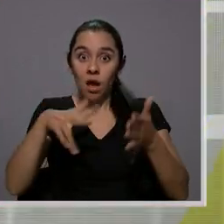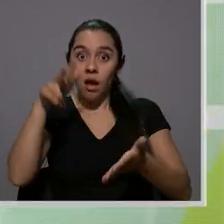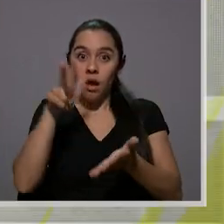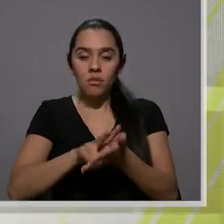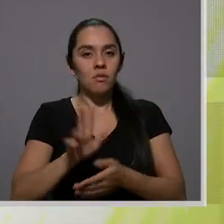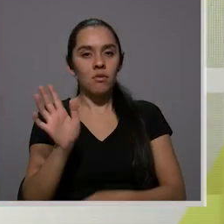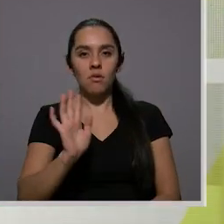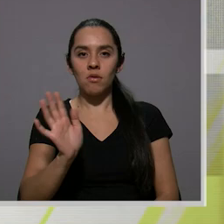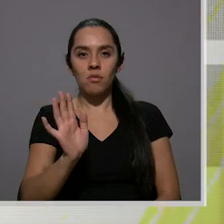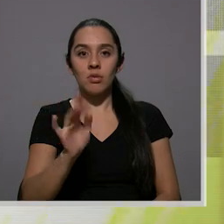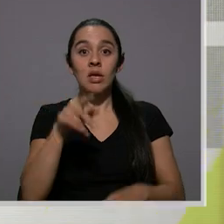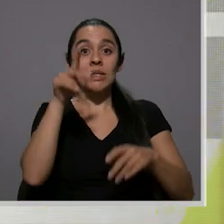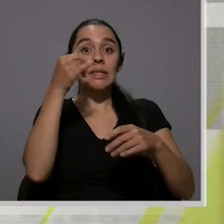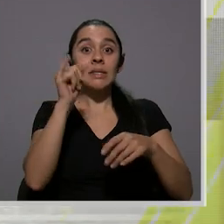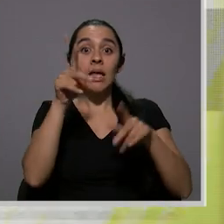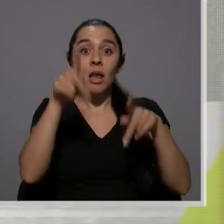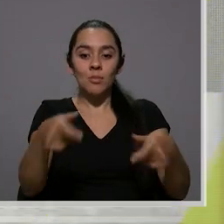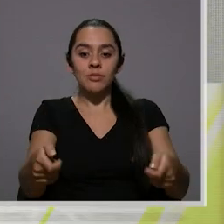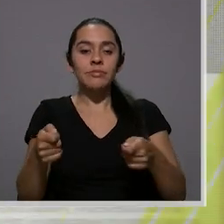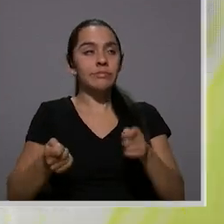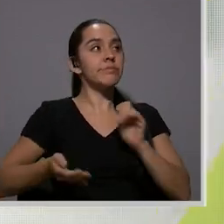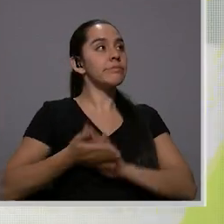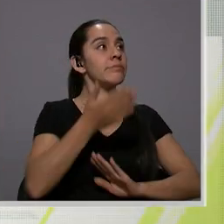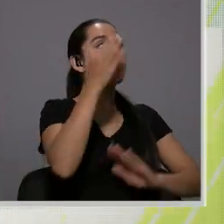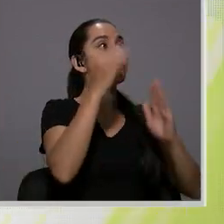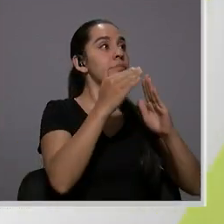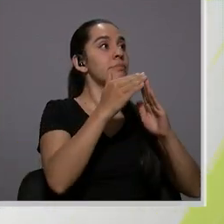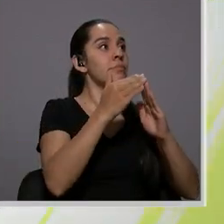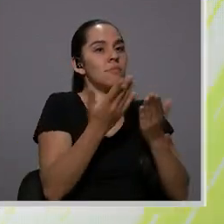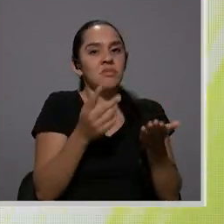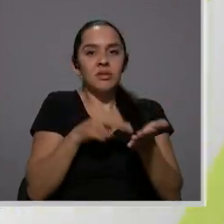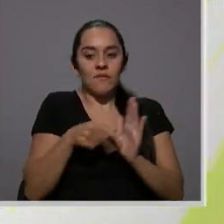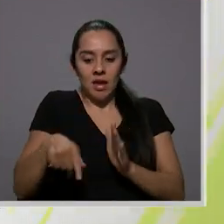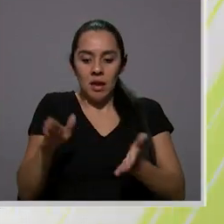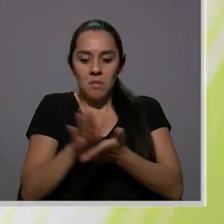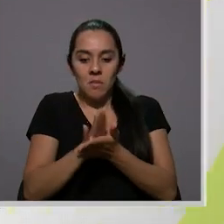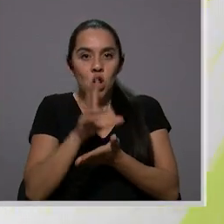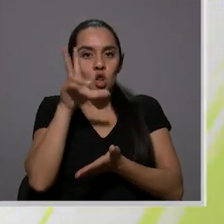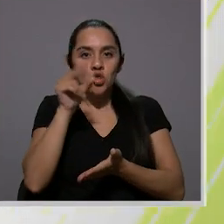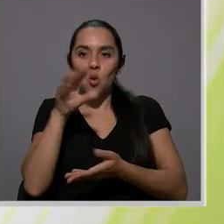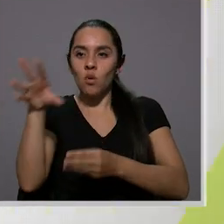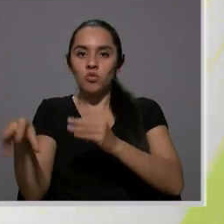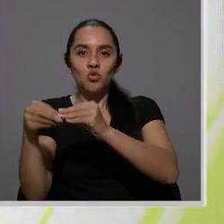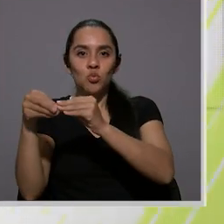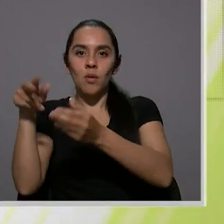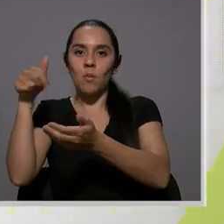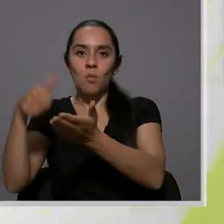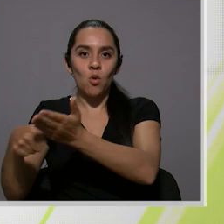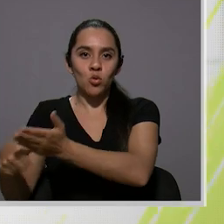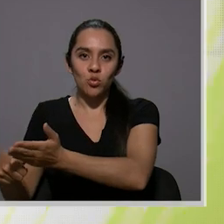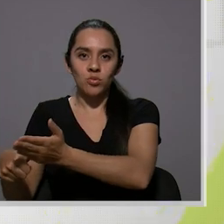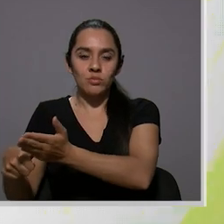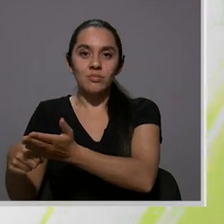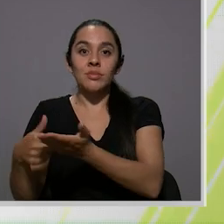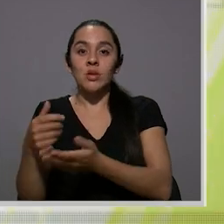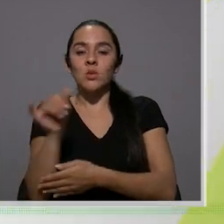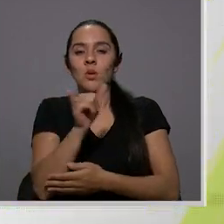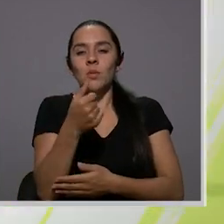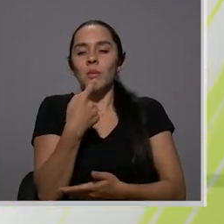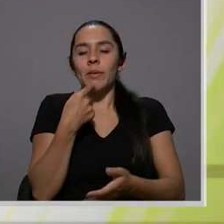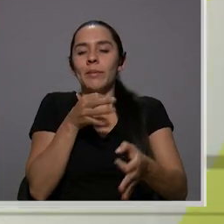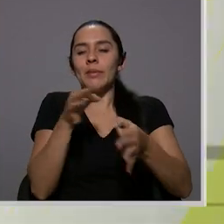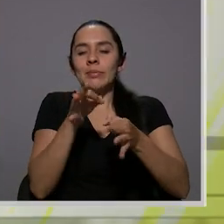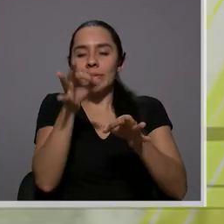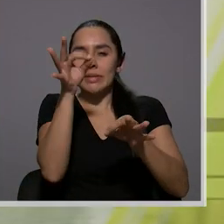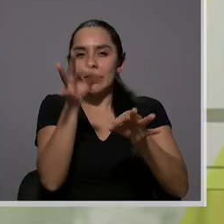ent si la persona sale y no deposita esa papeleta ese voto nunca contó verdad Entonces el mismo para ponérselo